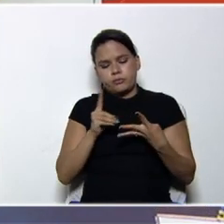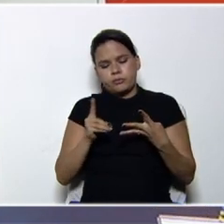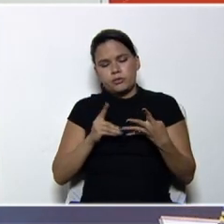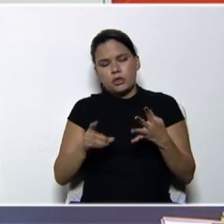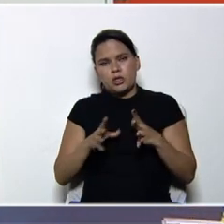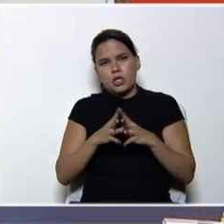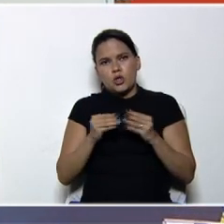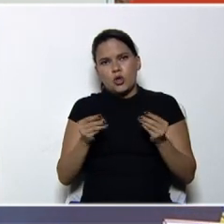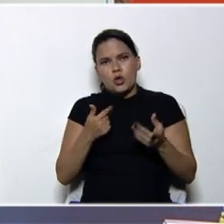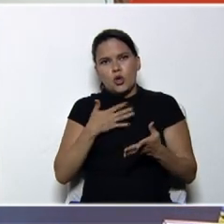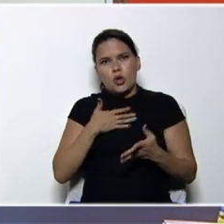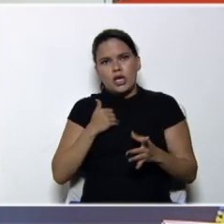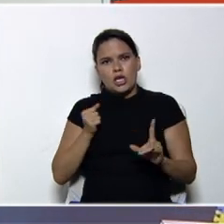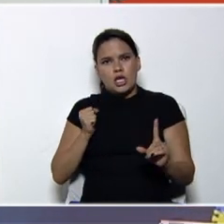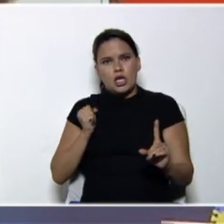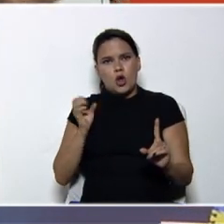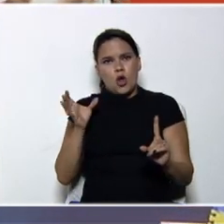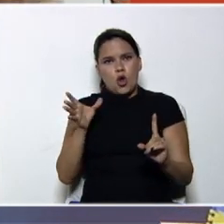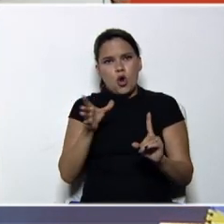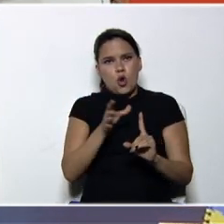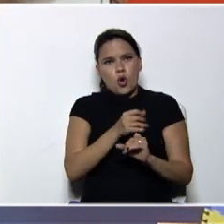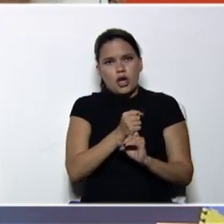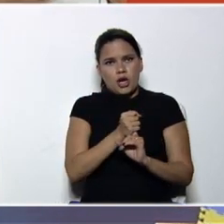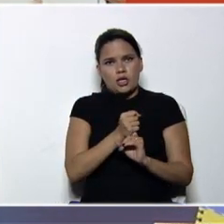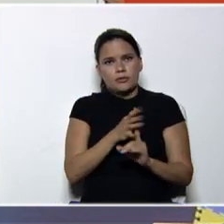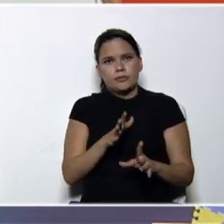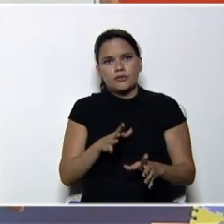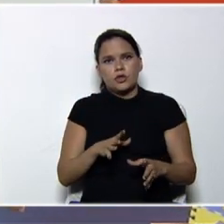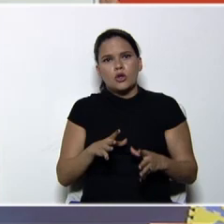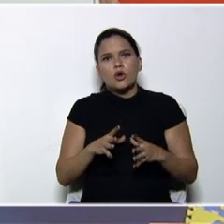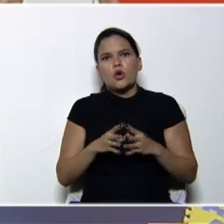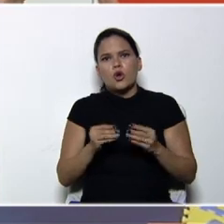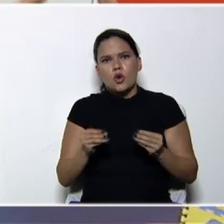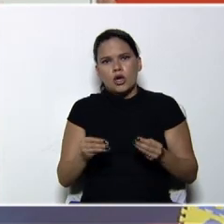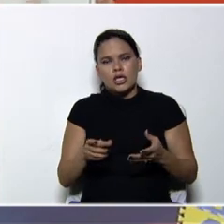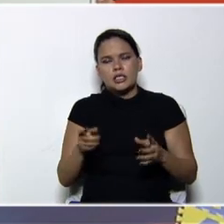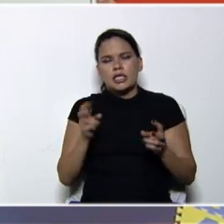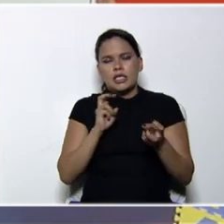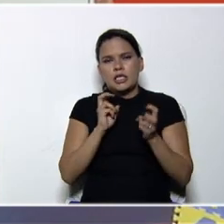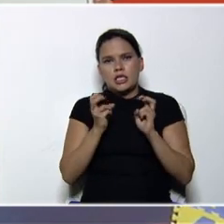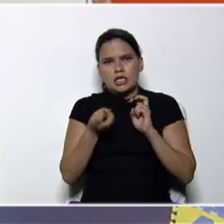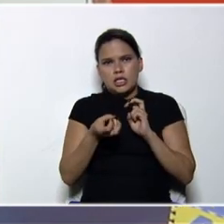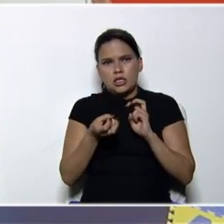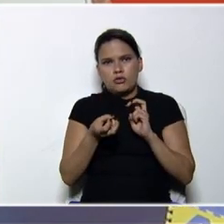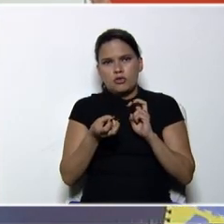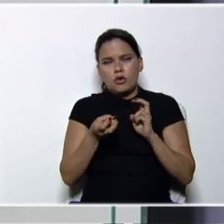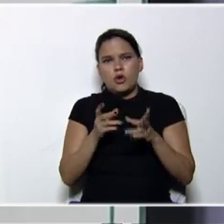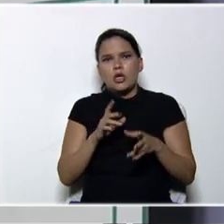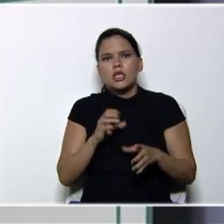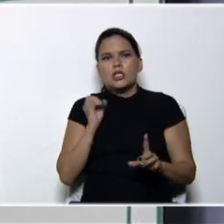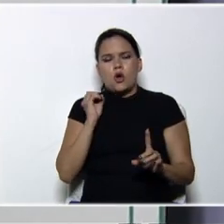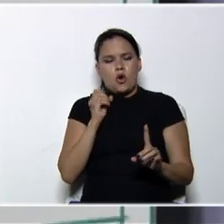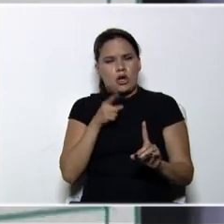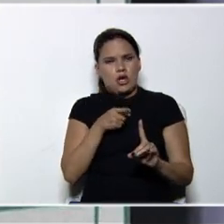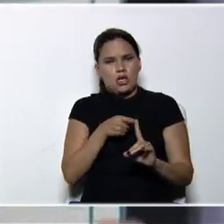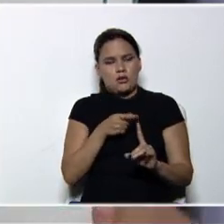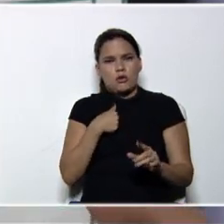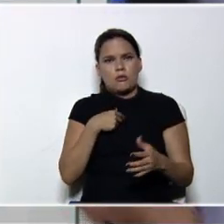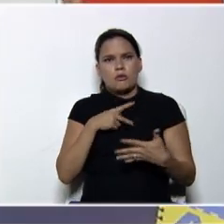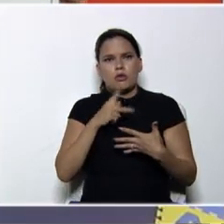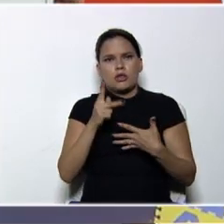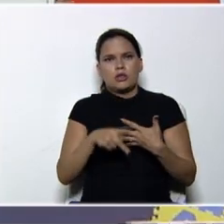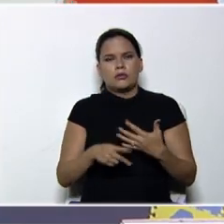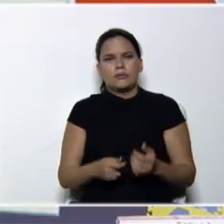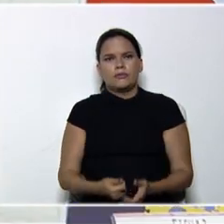todo lo que pretendo lograr o alcanzar con este título y esta meta de mi proyecto, ¿sí?